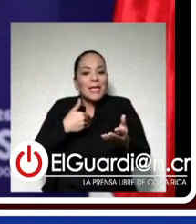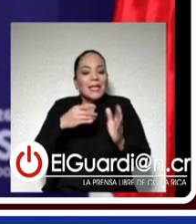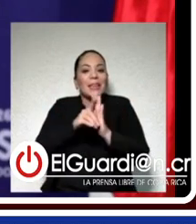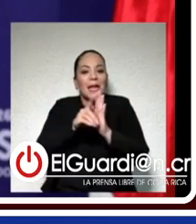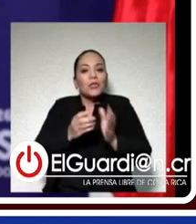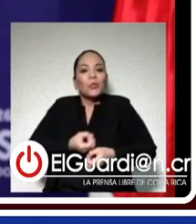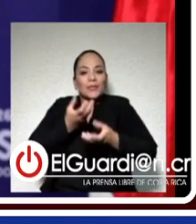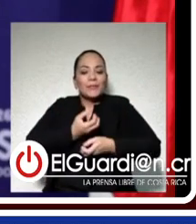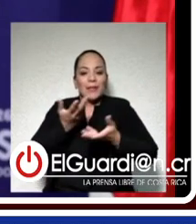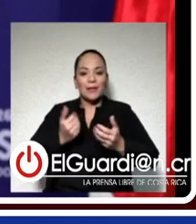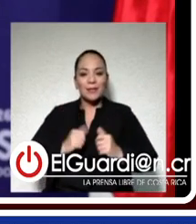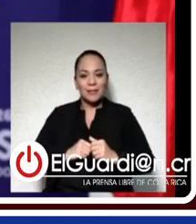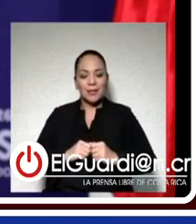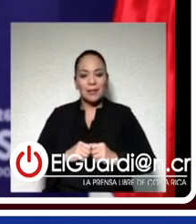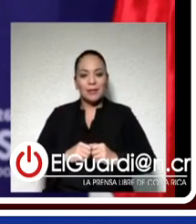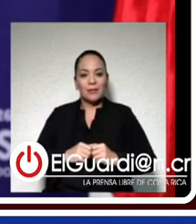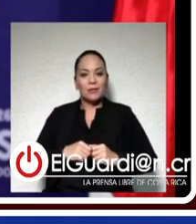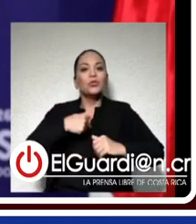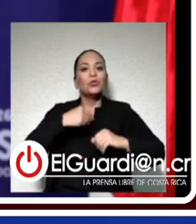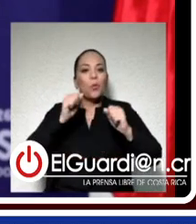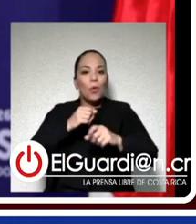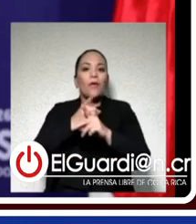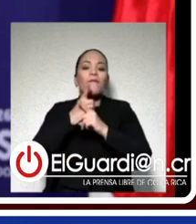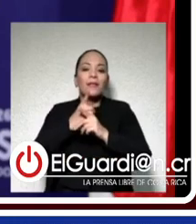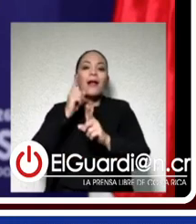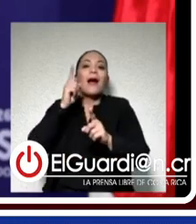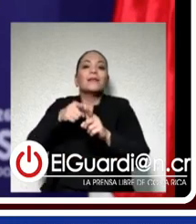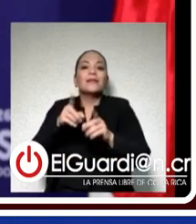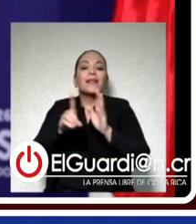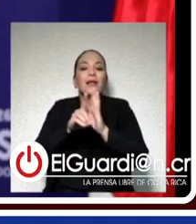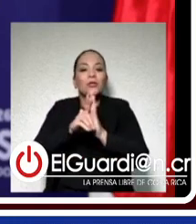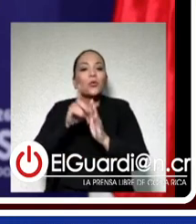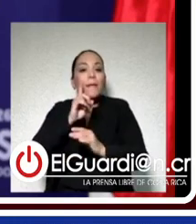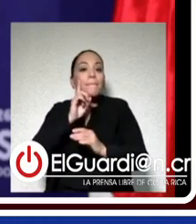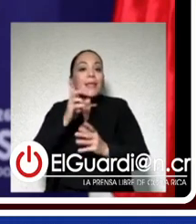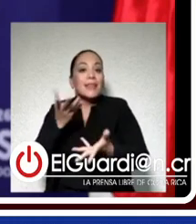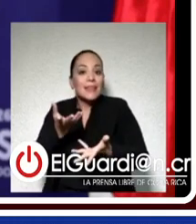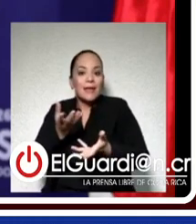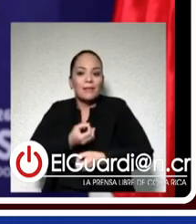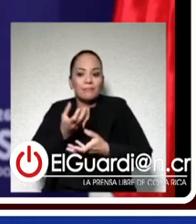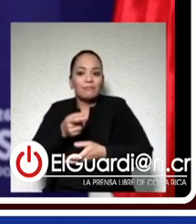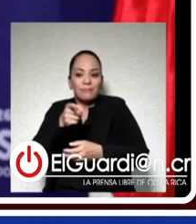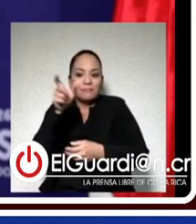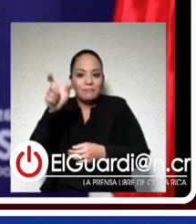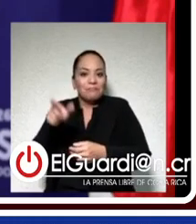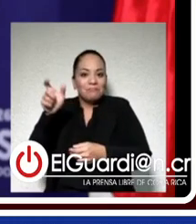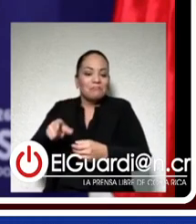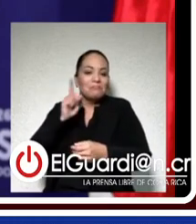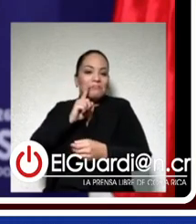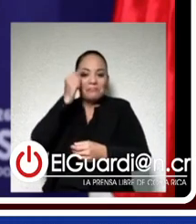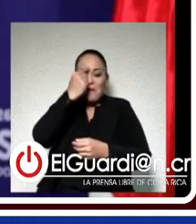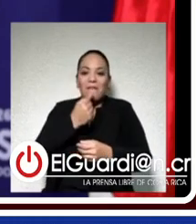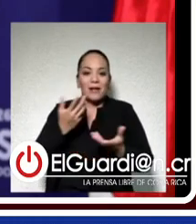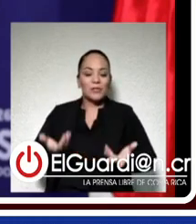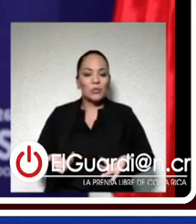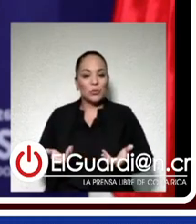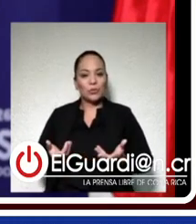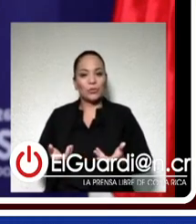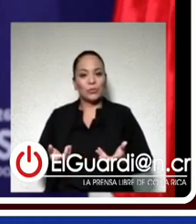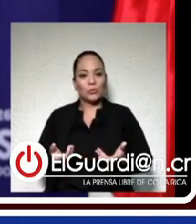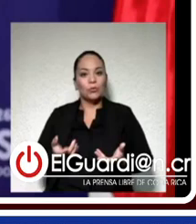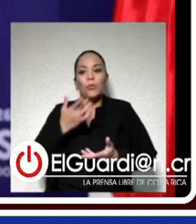derecho hasta de mentir de esos troles, porque prefiero ir a corregir después que evitarle a